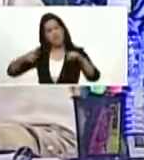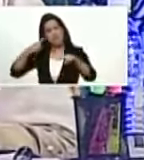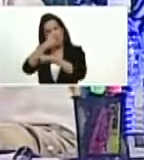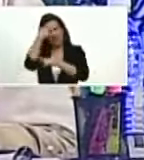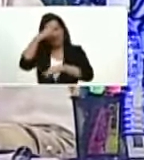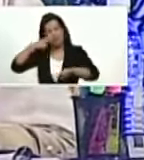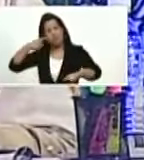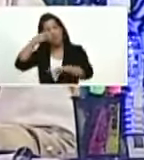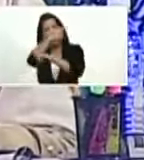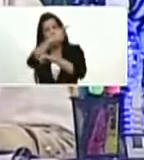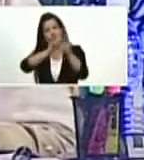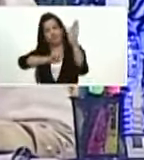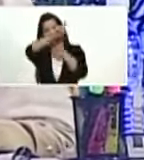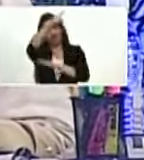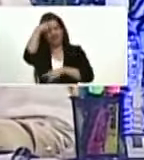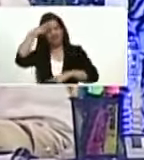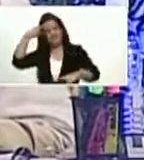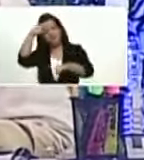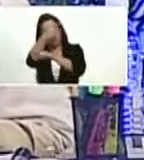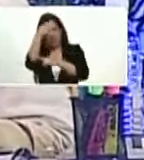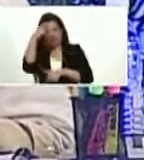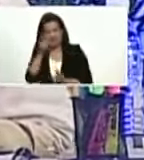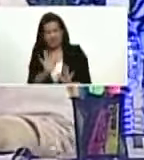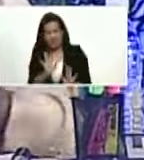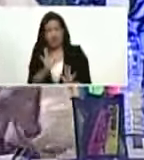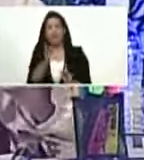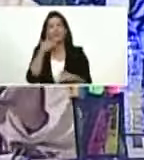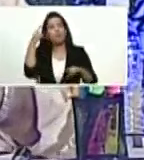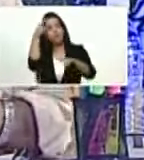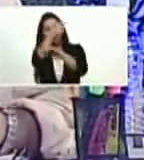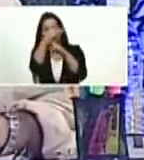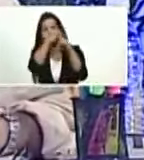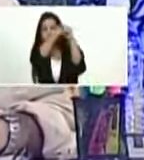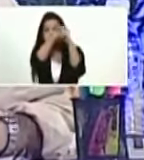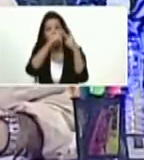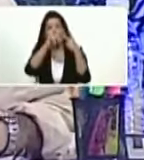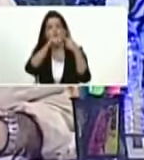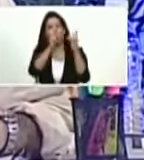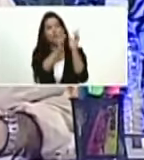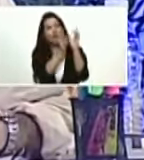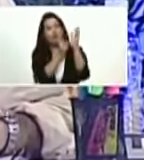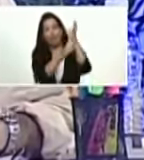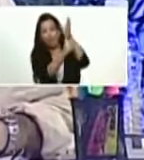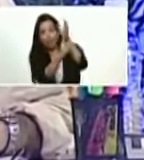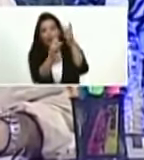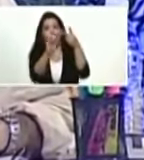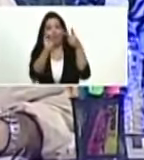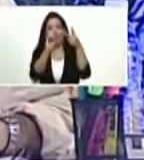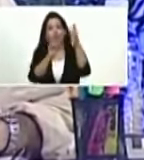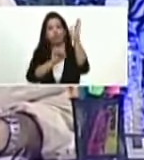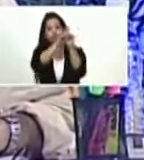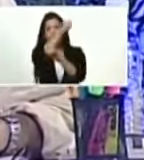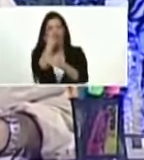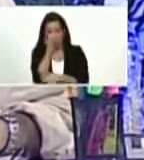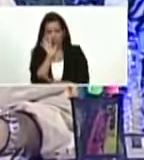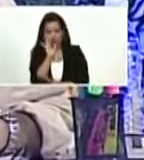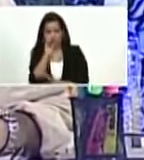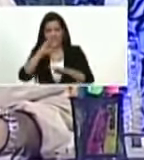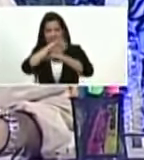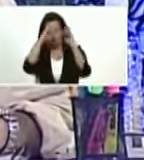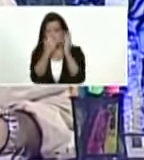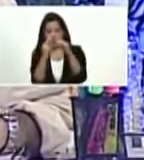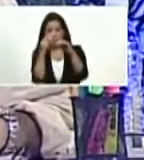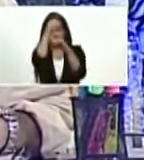por allá, bien lejos. Cohetes de transmisión, de exploración, de comunicación. Así debemos ser nosotros, con